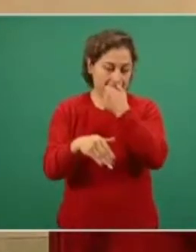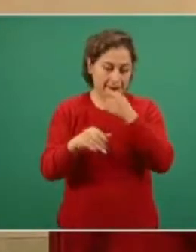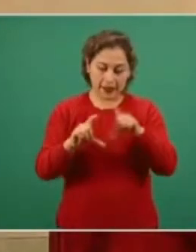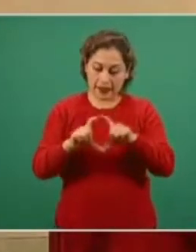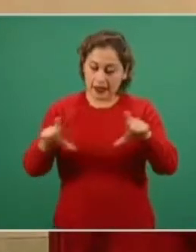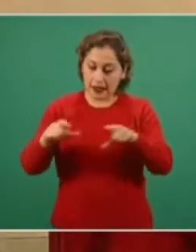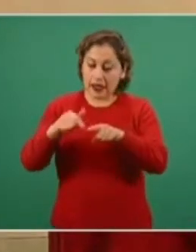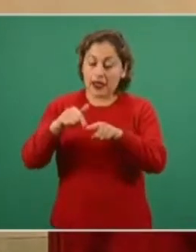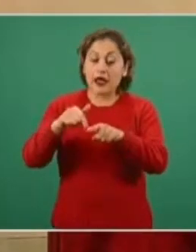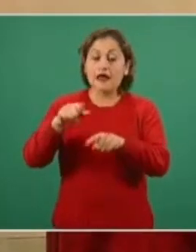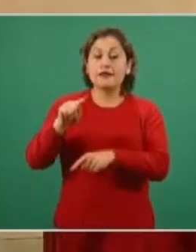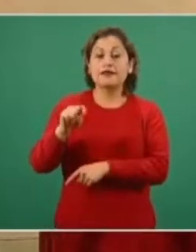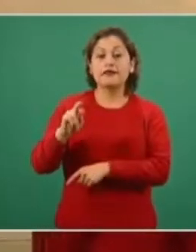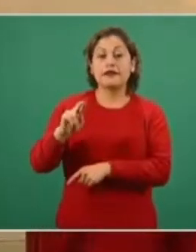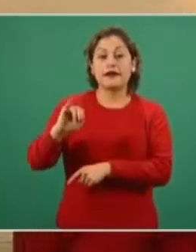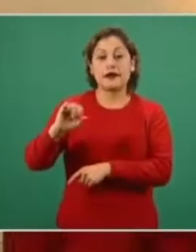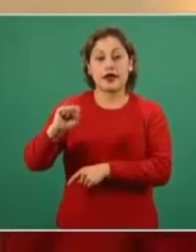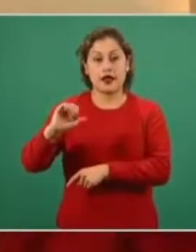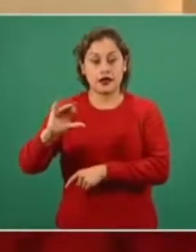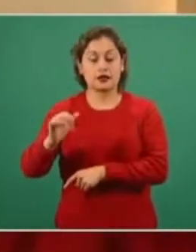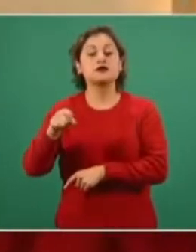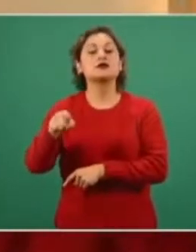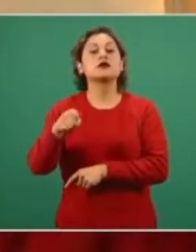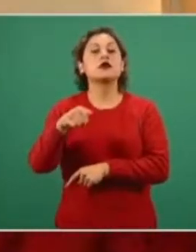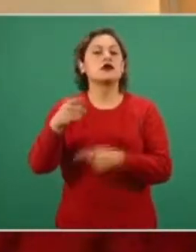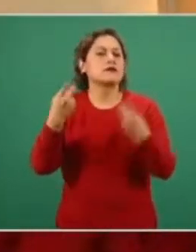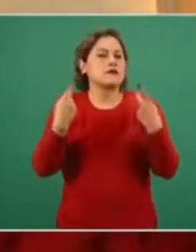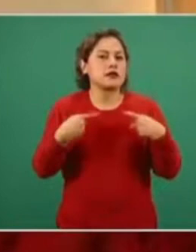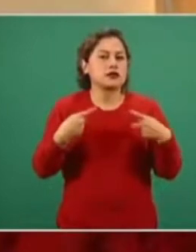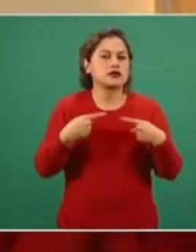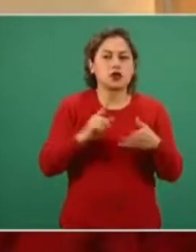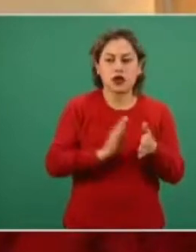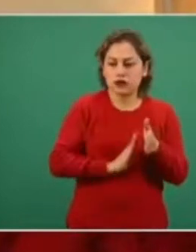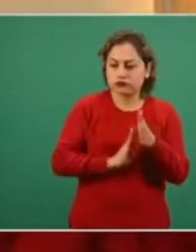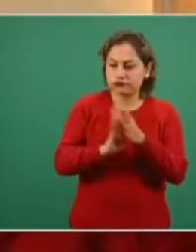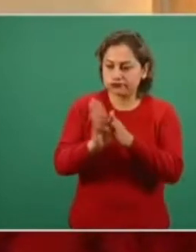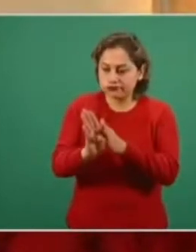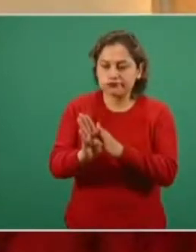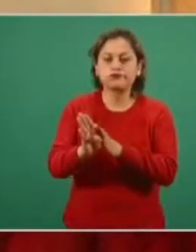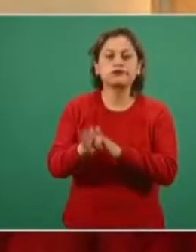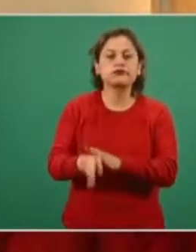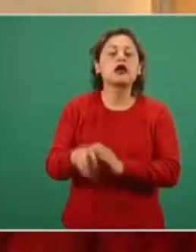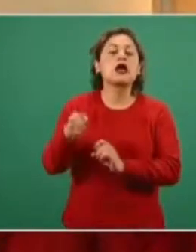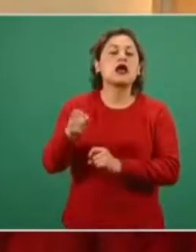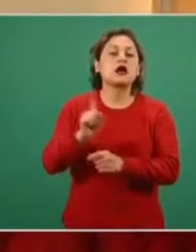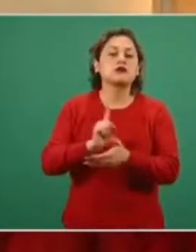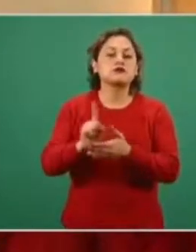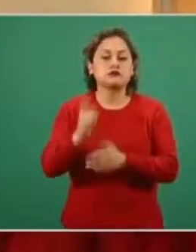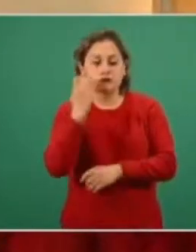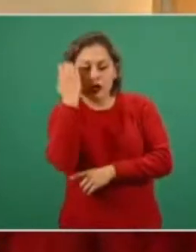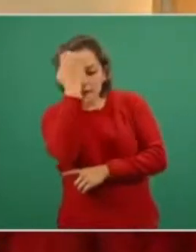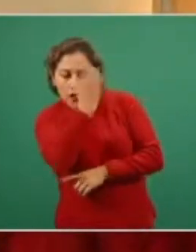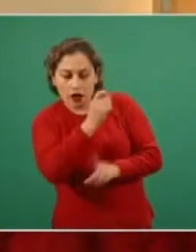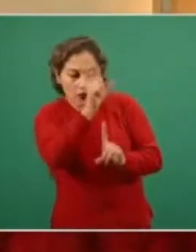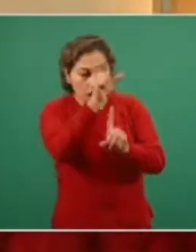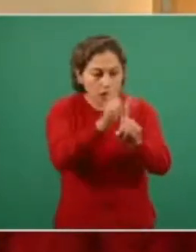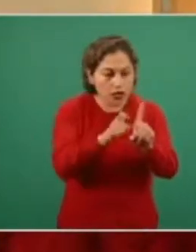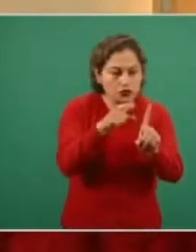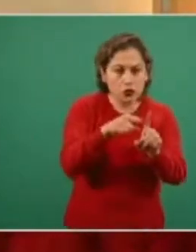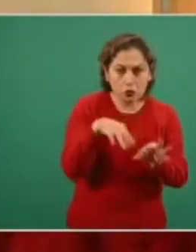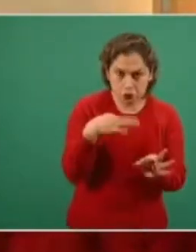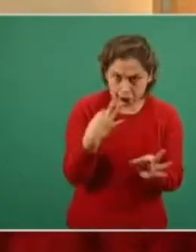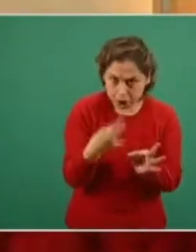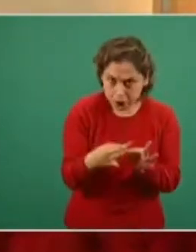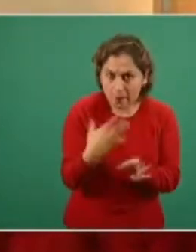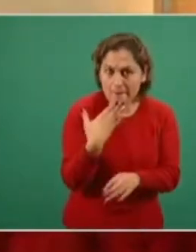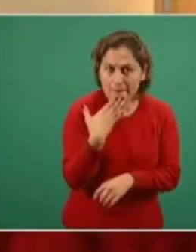que es donde se recibe al personal, se ve si no tiene alguna enfermedad en ese momento, que cumpla con los